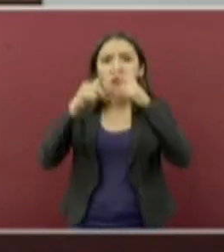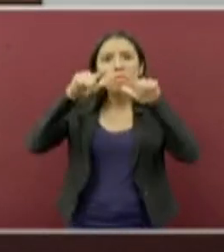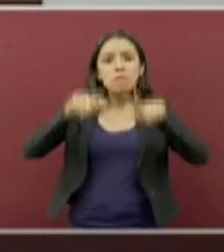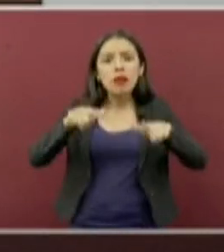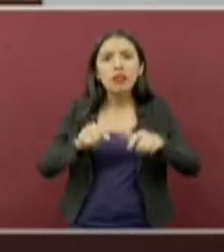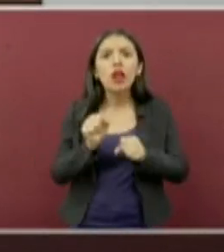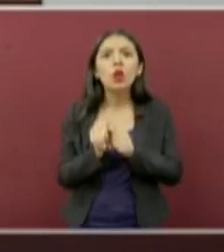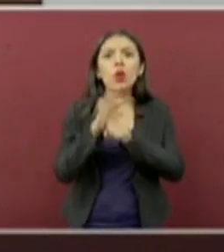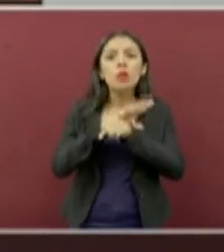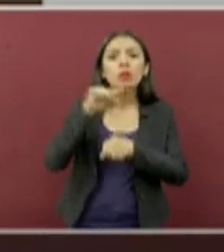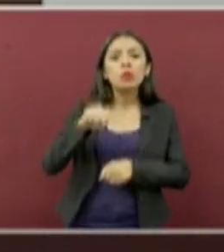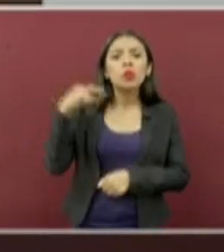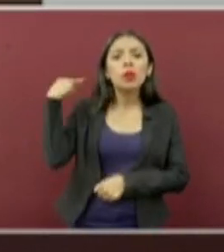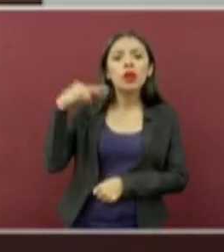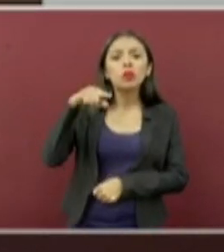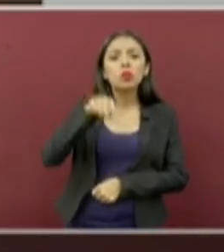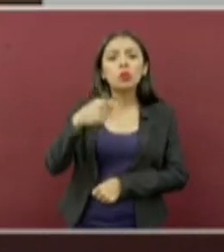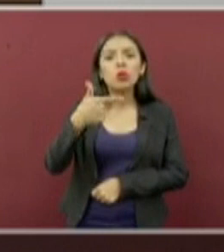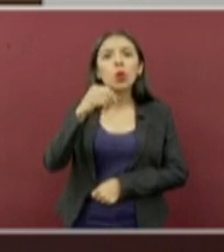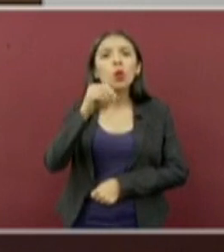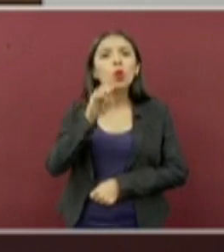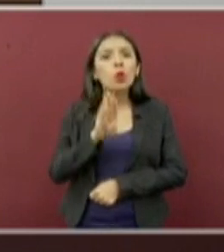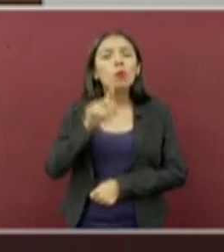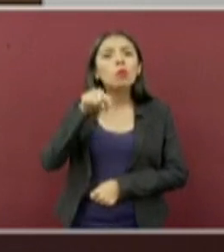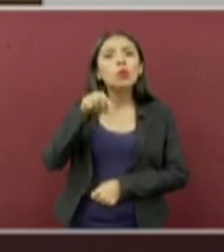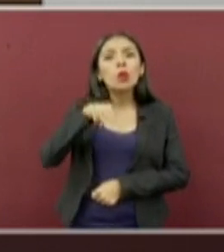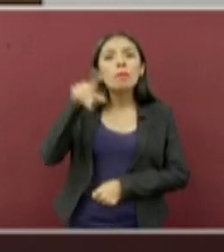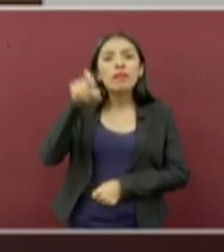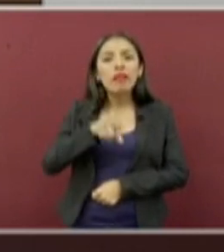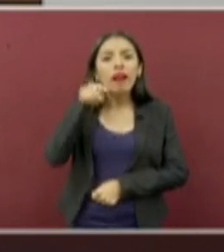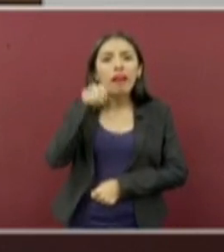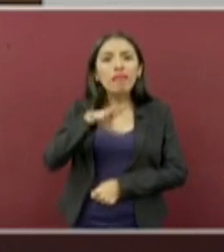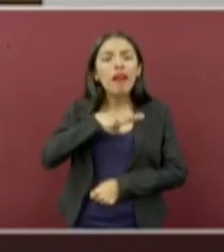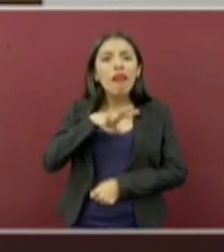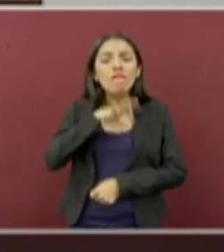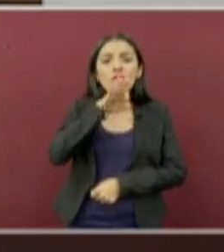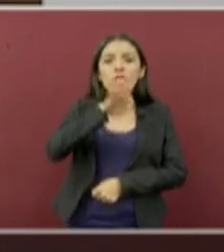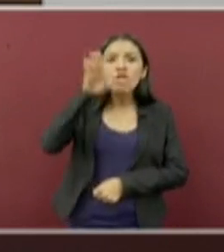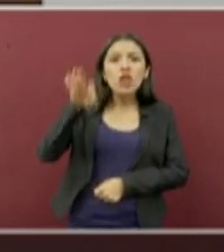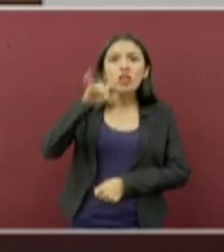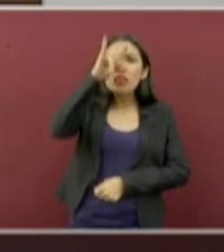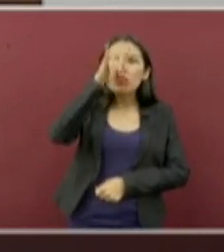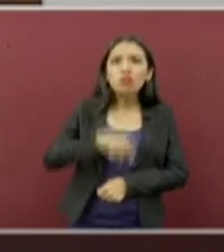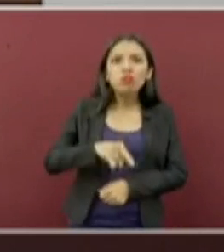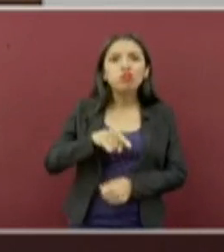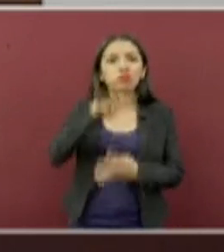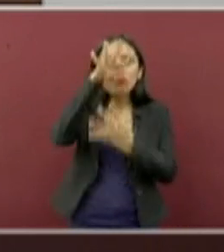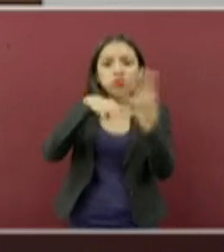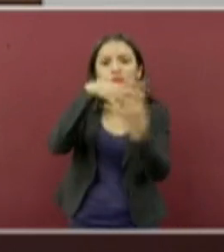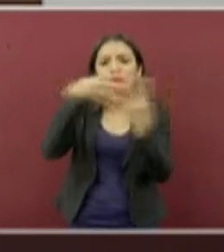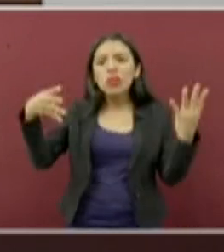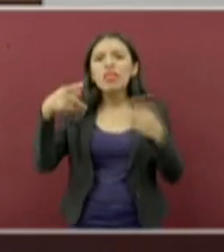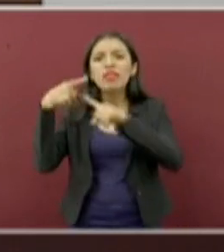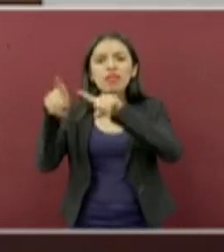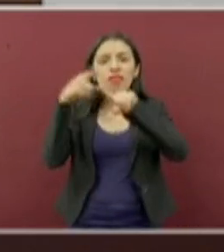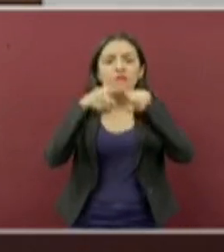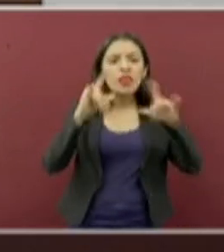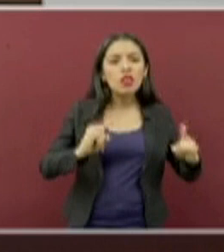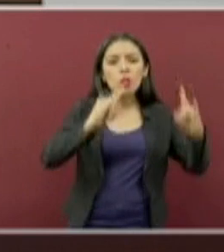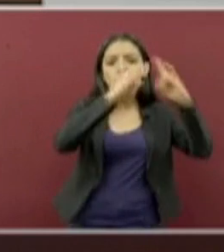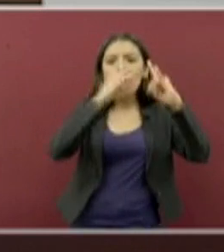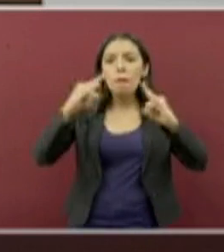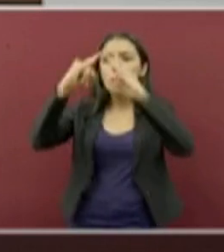coronavirus.veracruz.gob.mx. Ahí pueden revisar las fechas que tenemos programadas en los diferentes módulos en